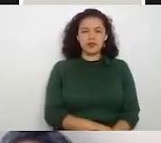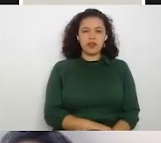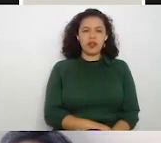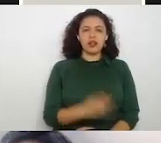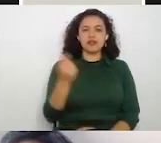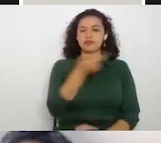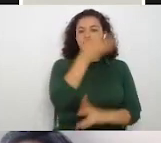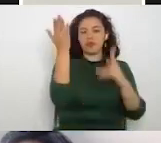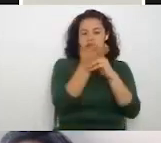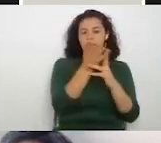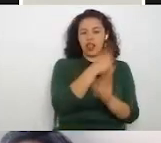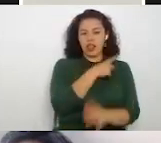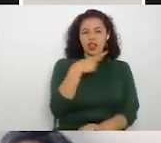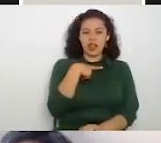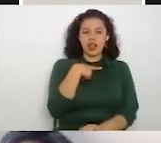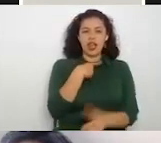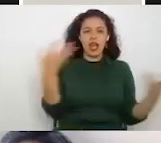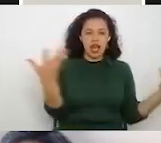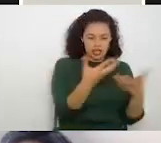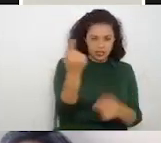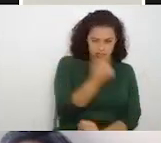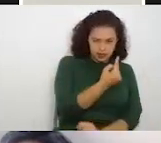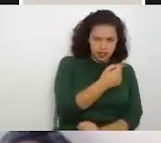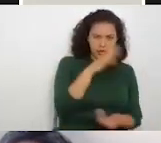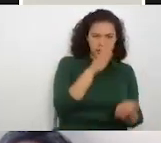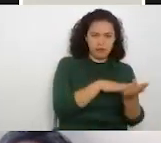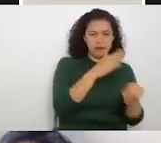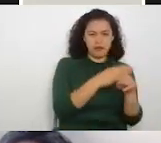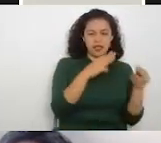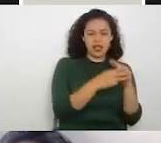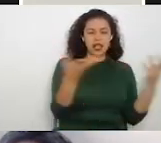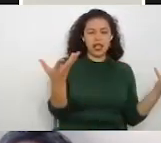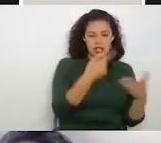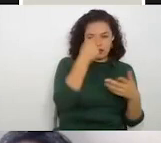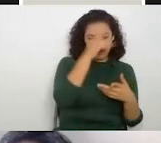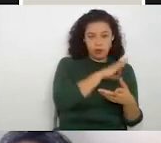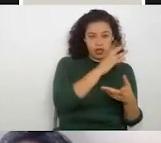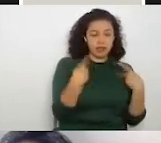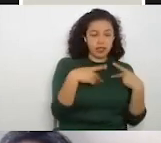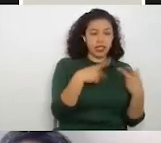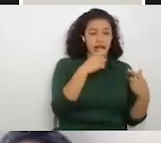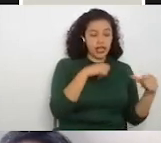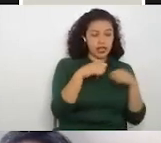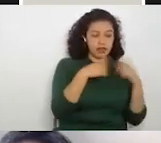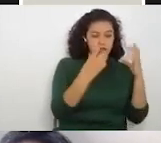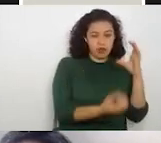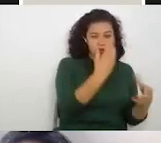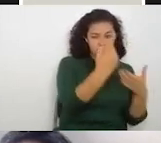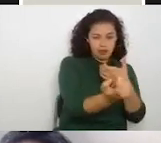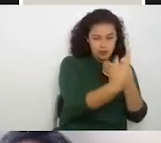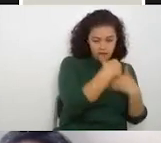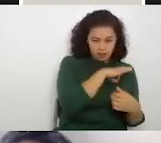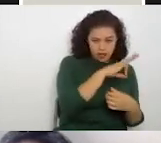contenido pues deberá decir qué se hace, ¿no? Un instrumento de apoyo que permite inducir las actividades que se desarrollan y